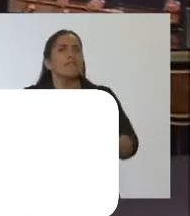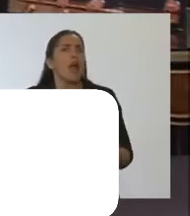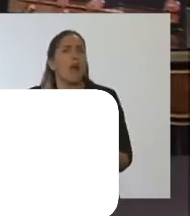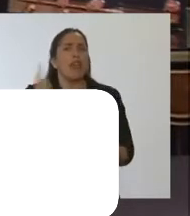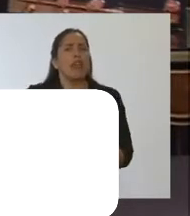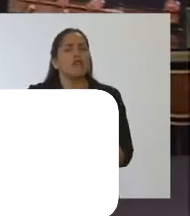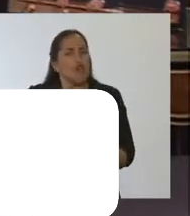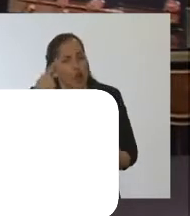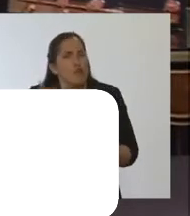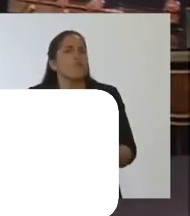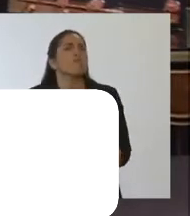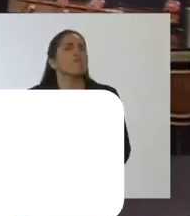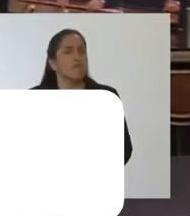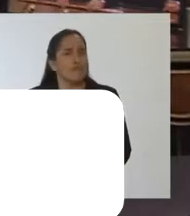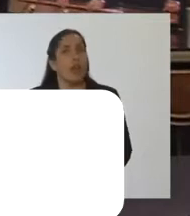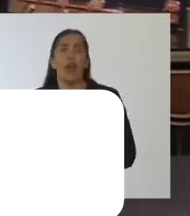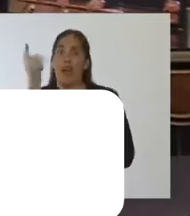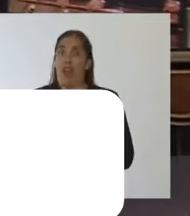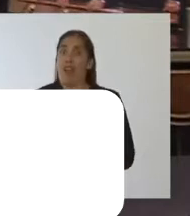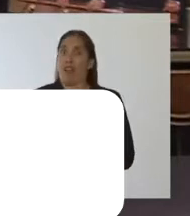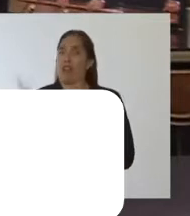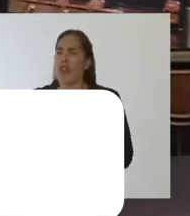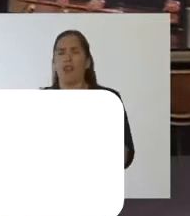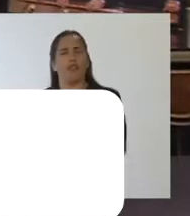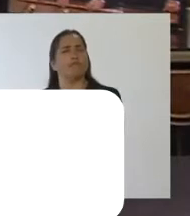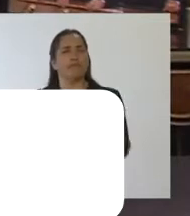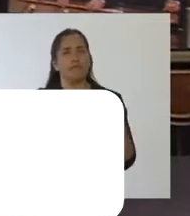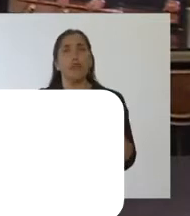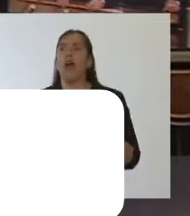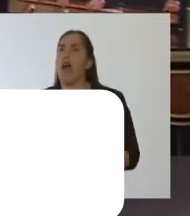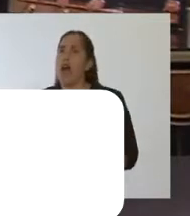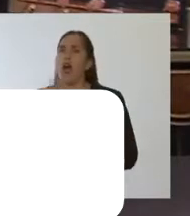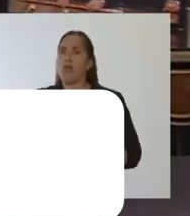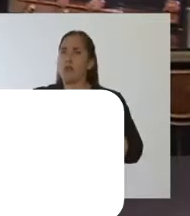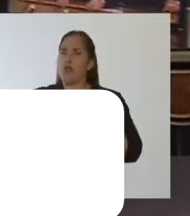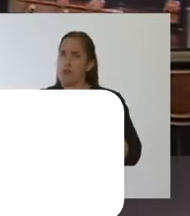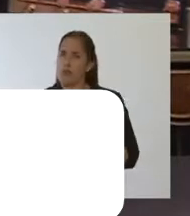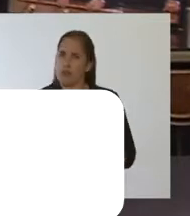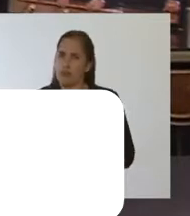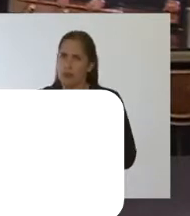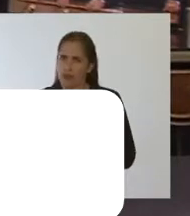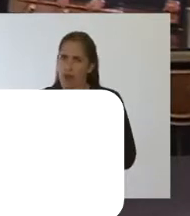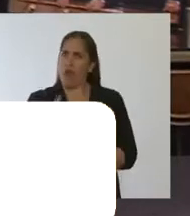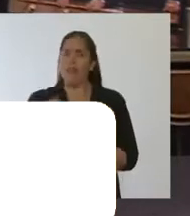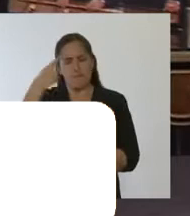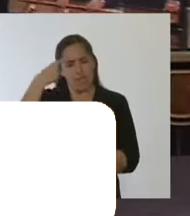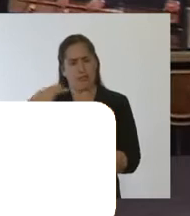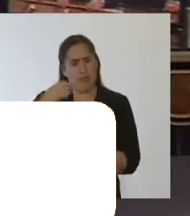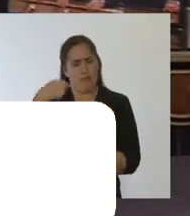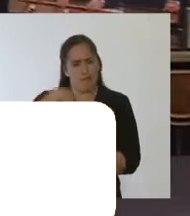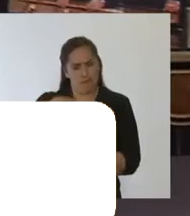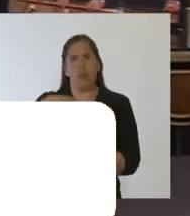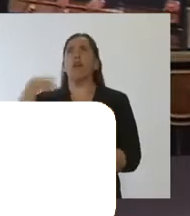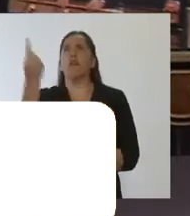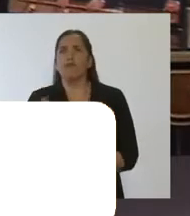Argentina, un país unido en el que cada uno debe comprometerse con los demás y todos con cada uno, empezando por